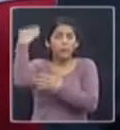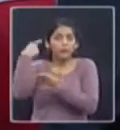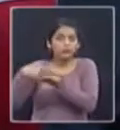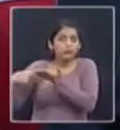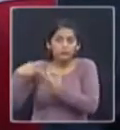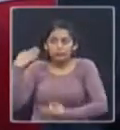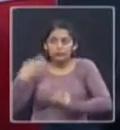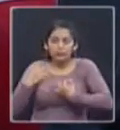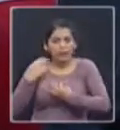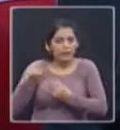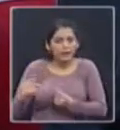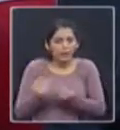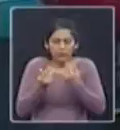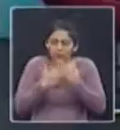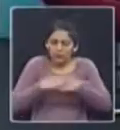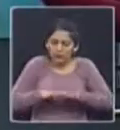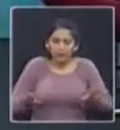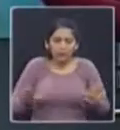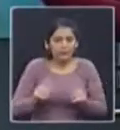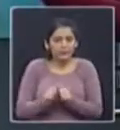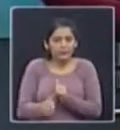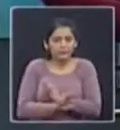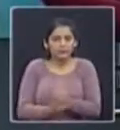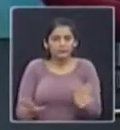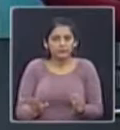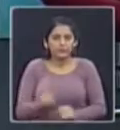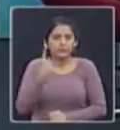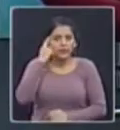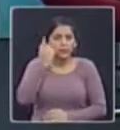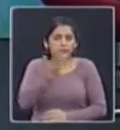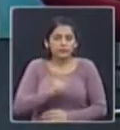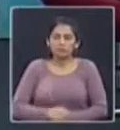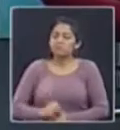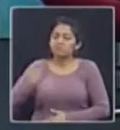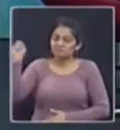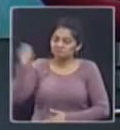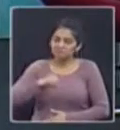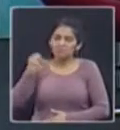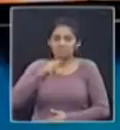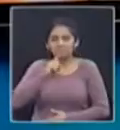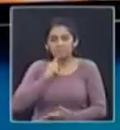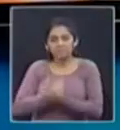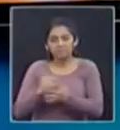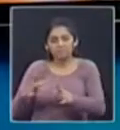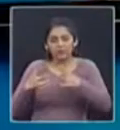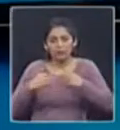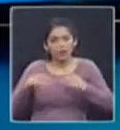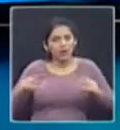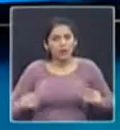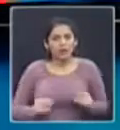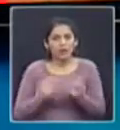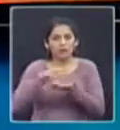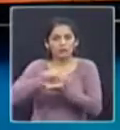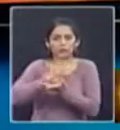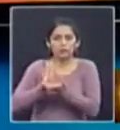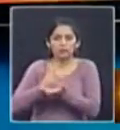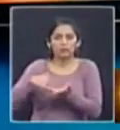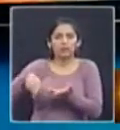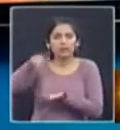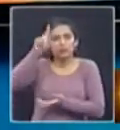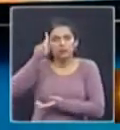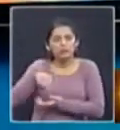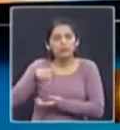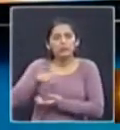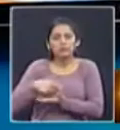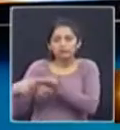de acciones y procesos reales continúen así lo que usted también de acuerdo si efectivamente el juicio político debe ser inminente como también vamos a